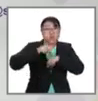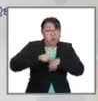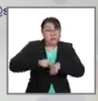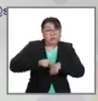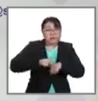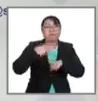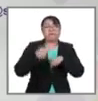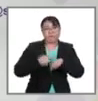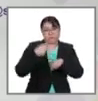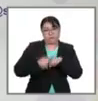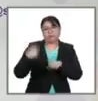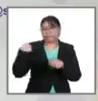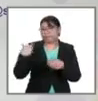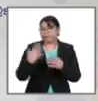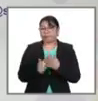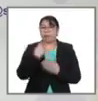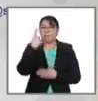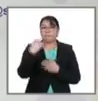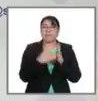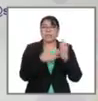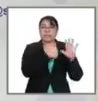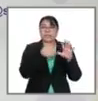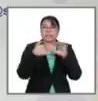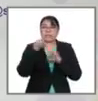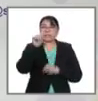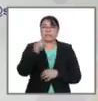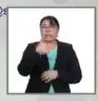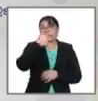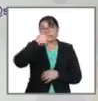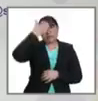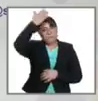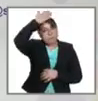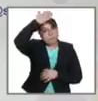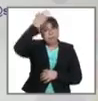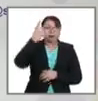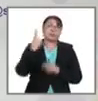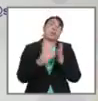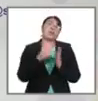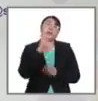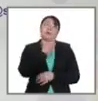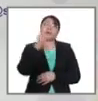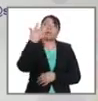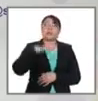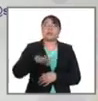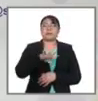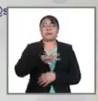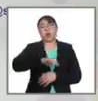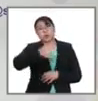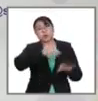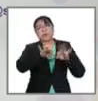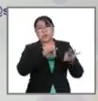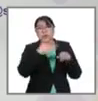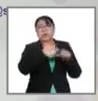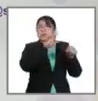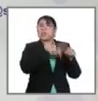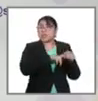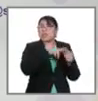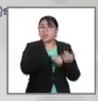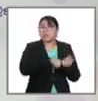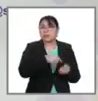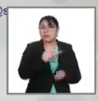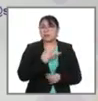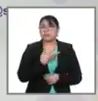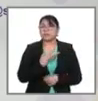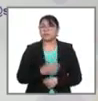han enfermado mil 676 enfermeras y 1.410 que corresponde corresponden a otros